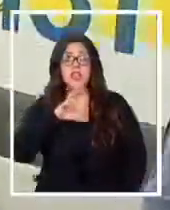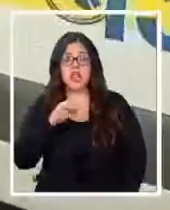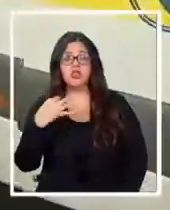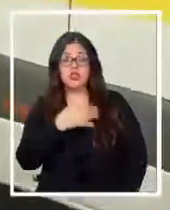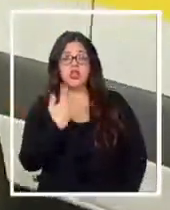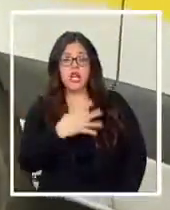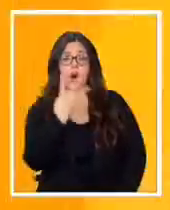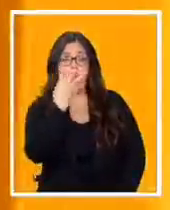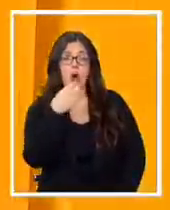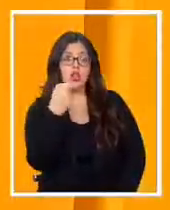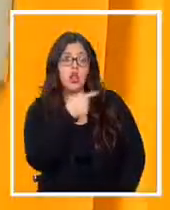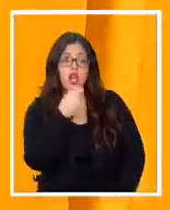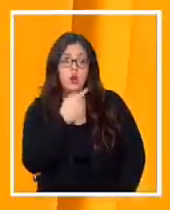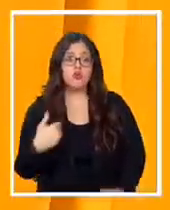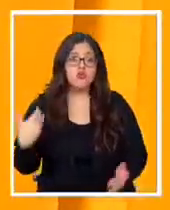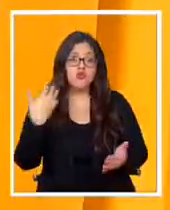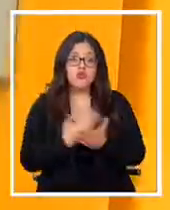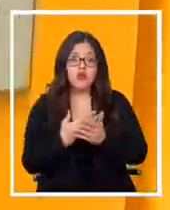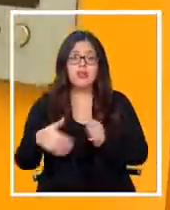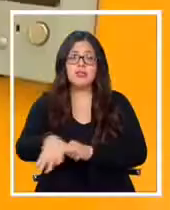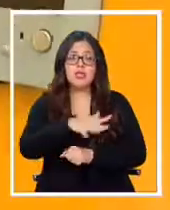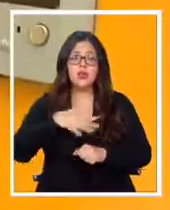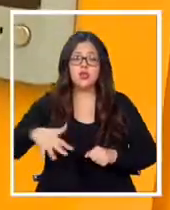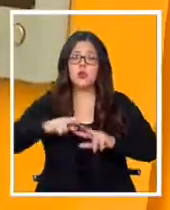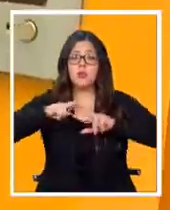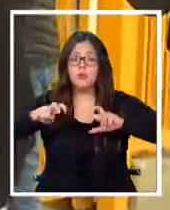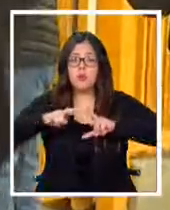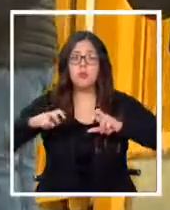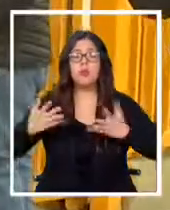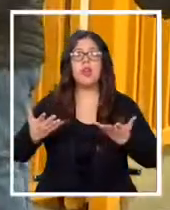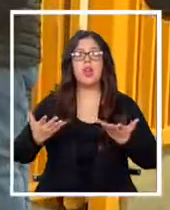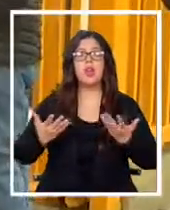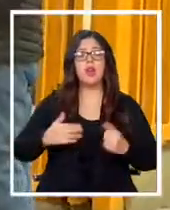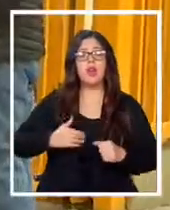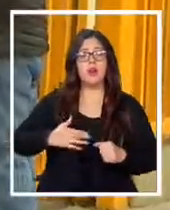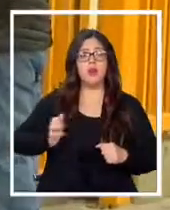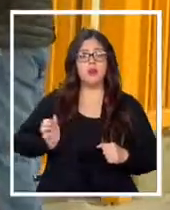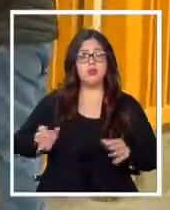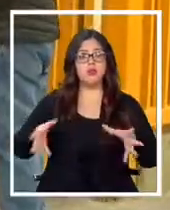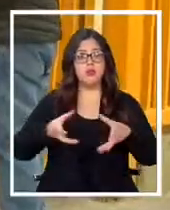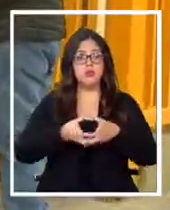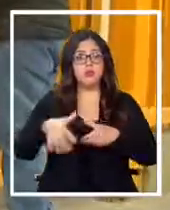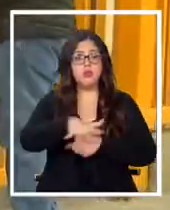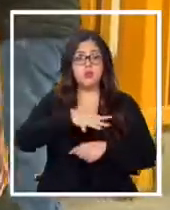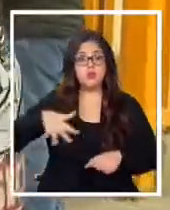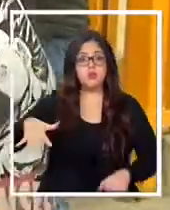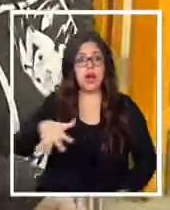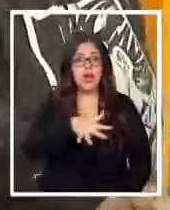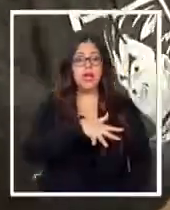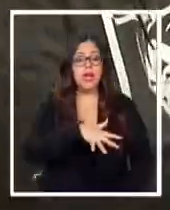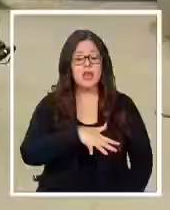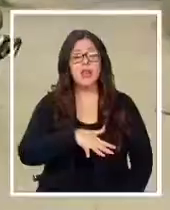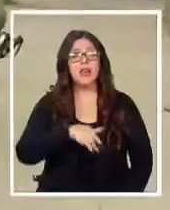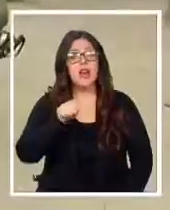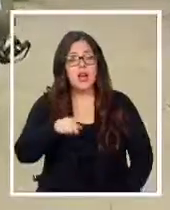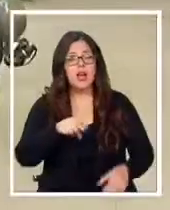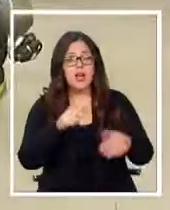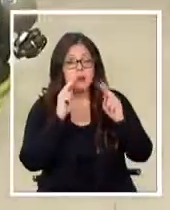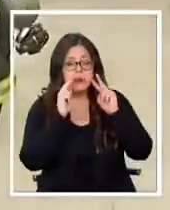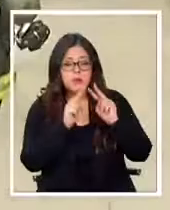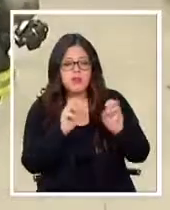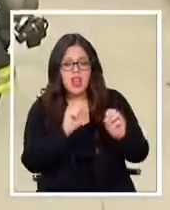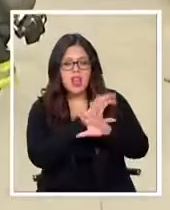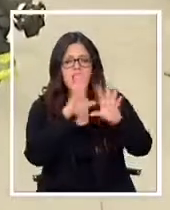recibido 4 denuncias por estos hechos, que serán investigadas por la Brigada de Delitos Medioambientales de la PDI, para así aclarar